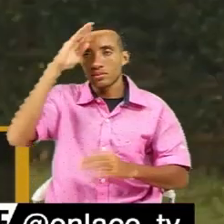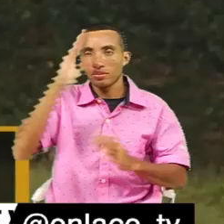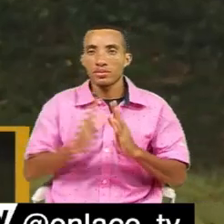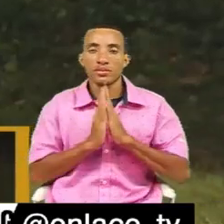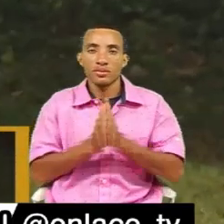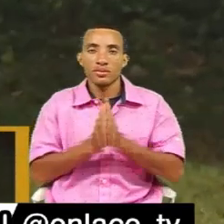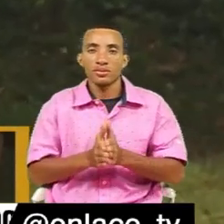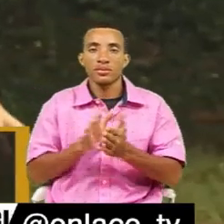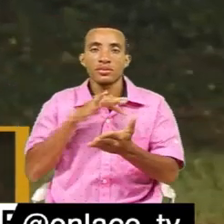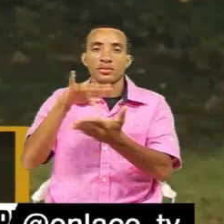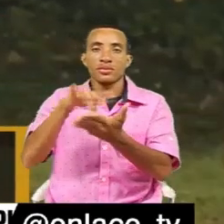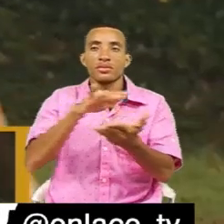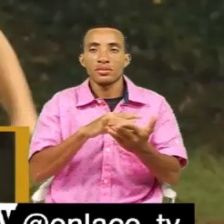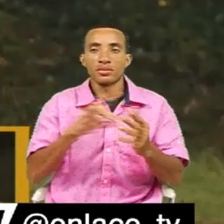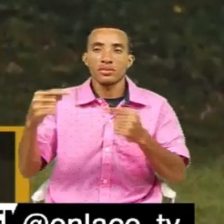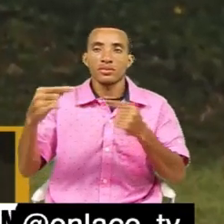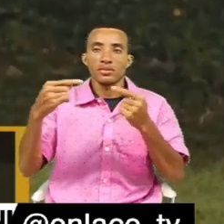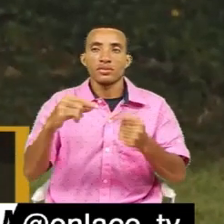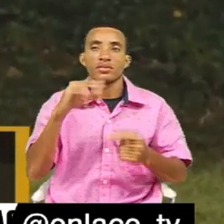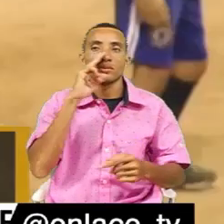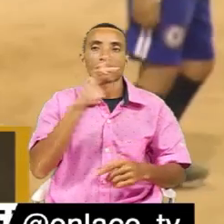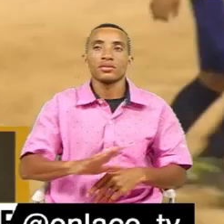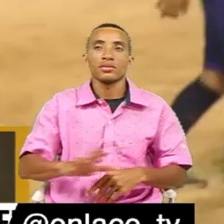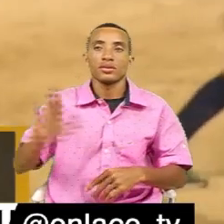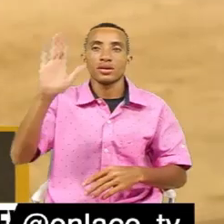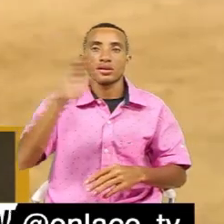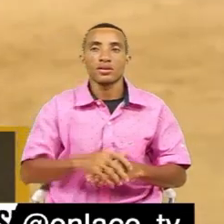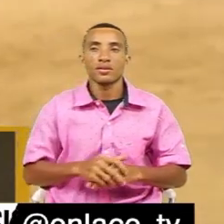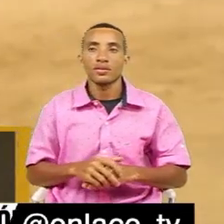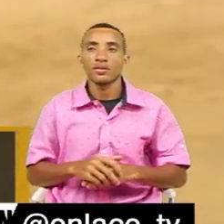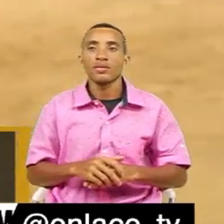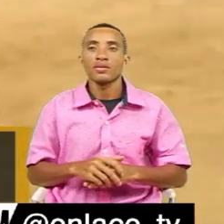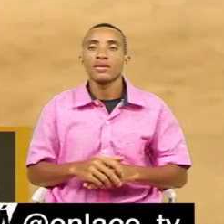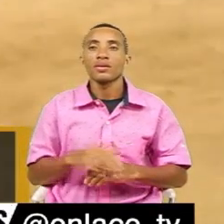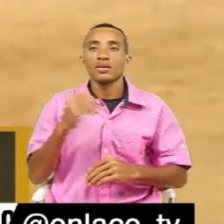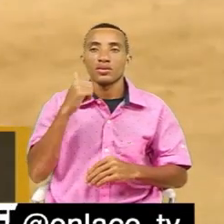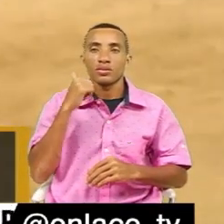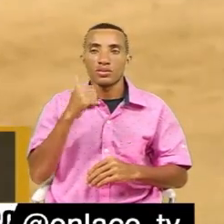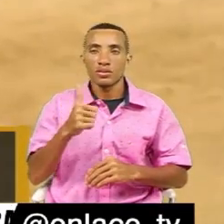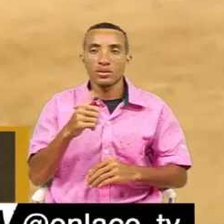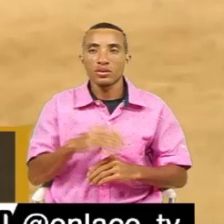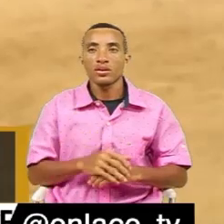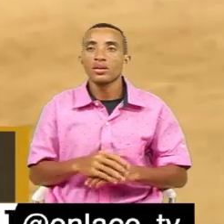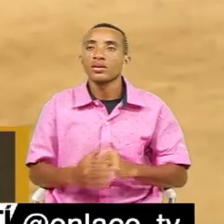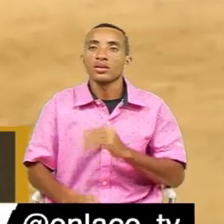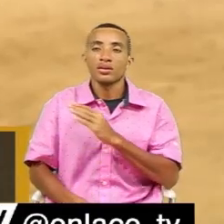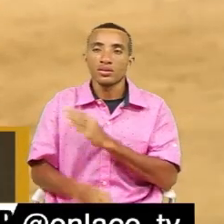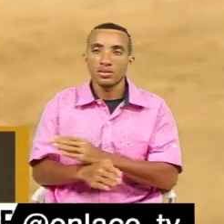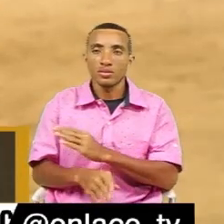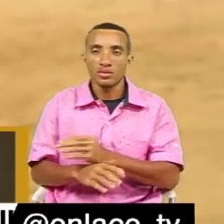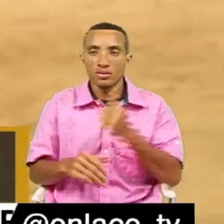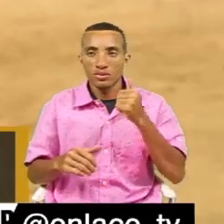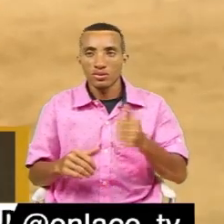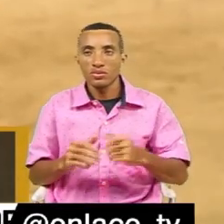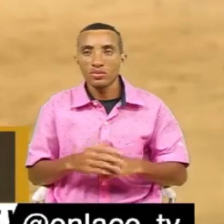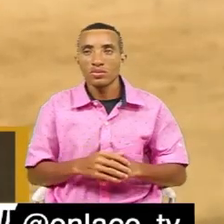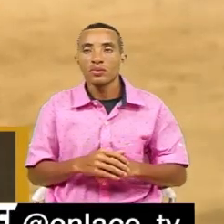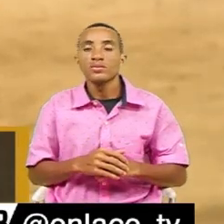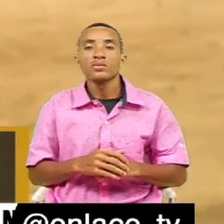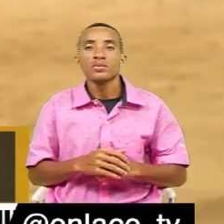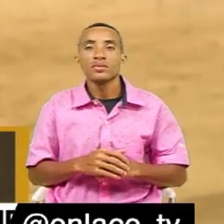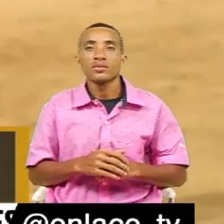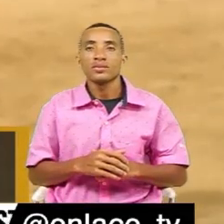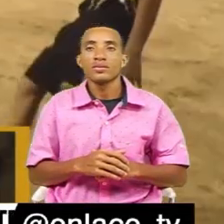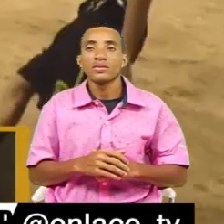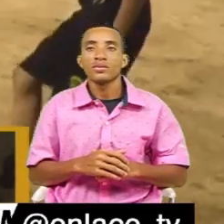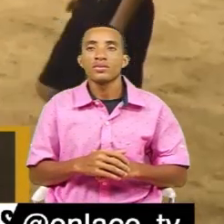de participar en un torneo nacional. Bien, adiós, bien, ahí payándole, ahí con